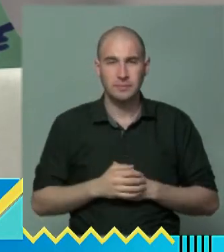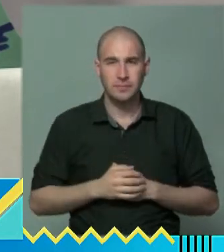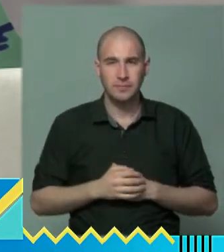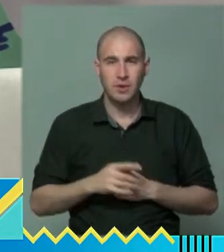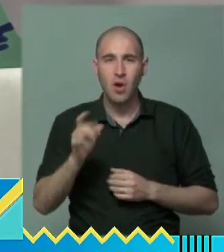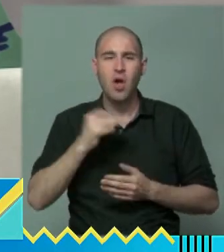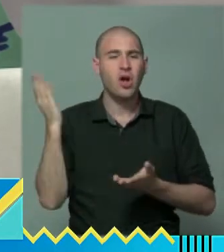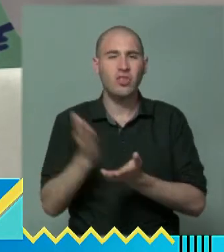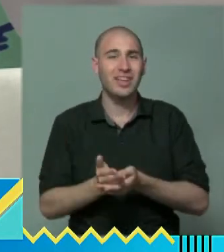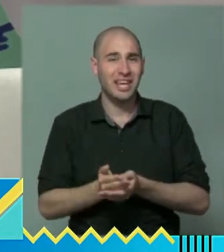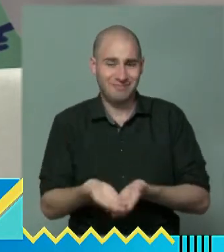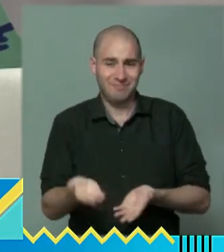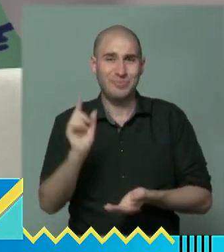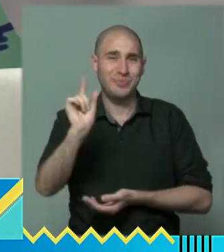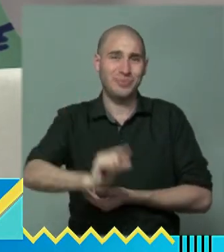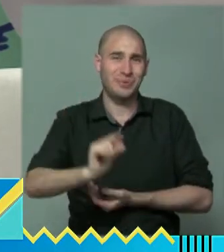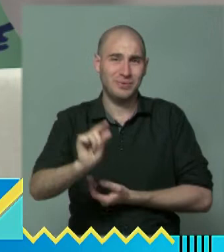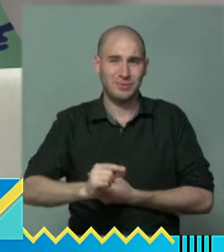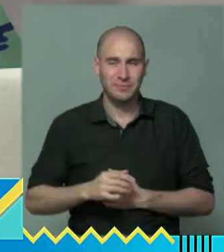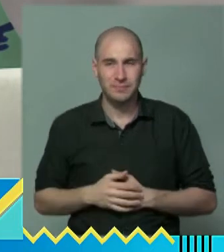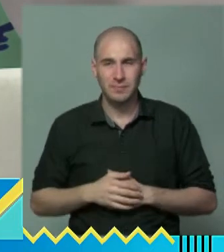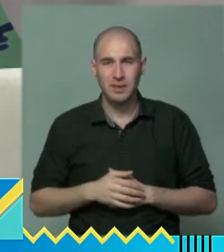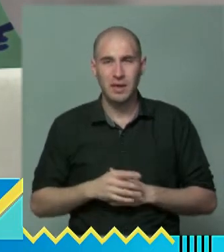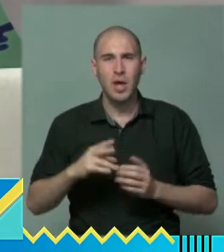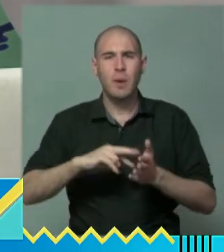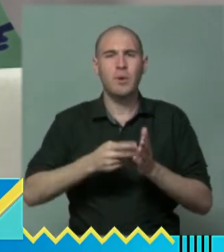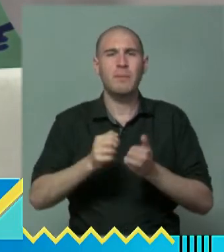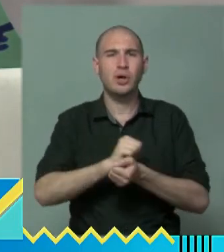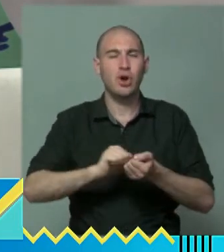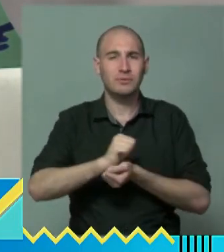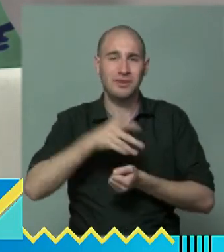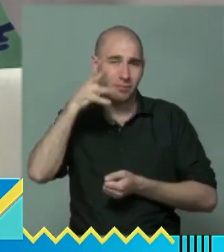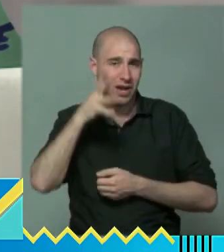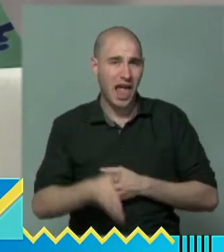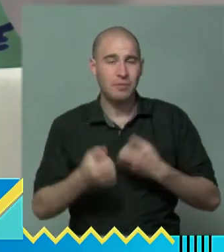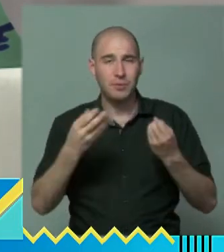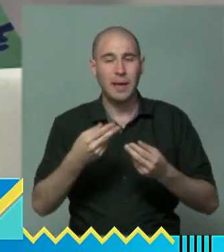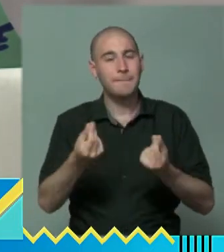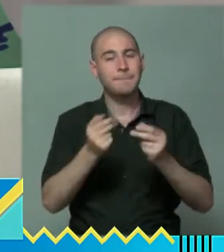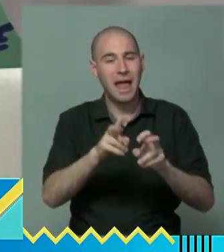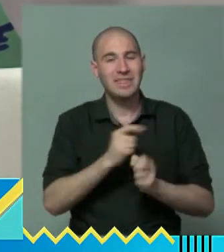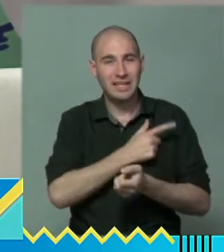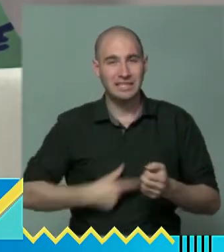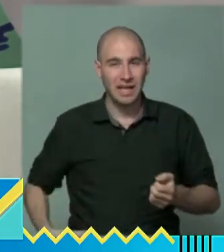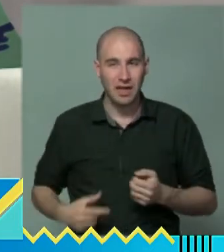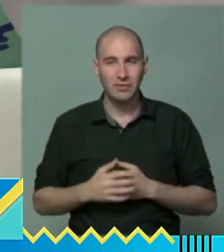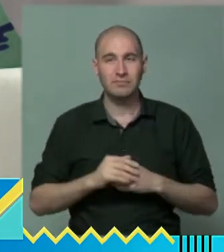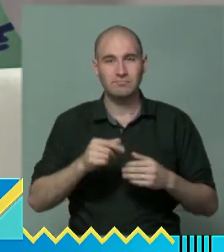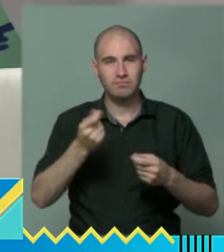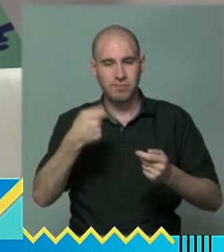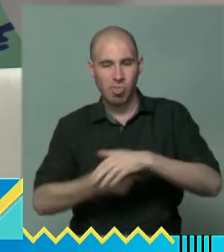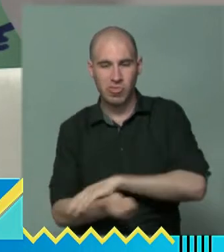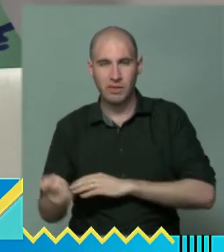una condena? Son pocos. Y las consecuencias de la corrupción son gravísimas porque toda esa plata del Estado que se